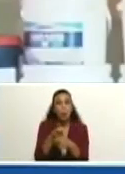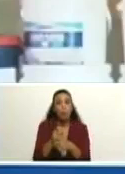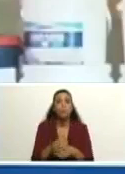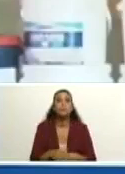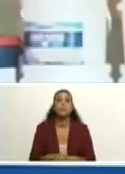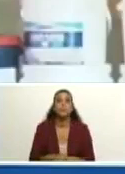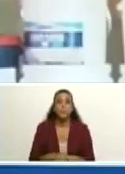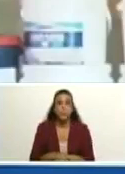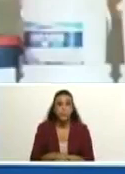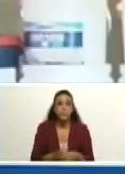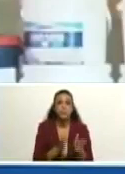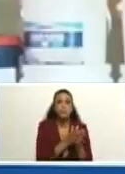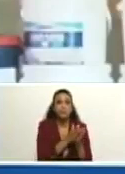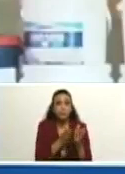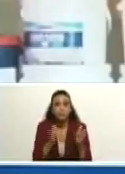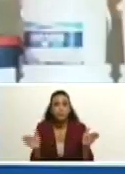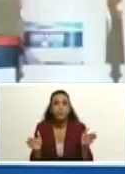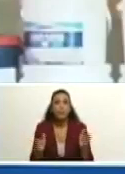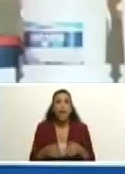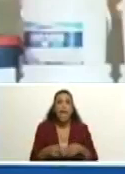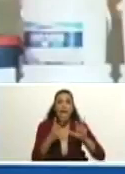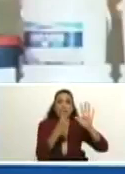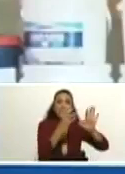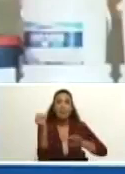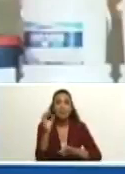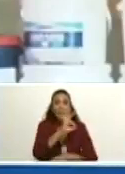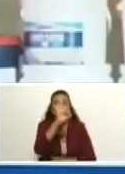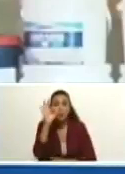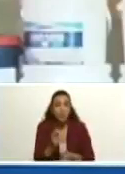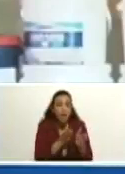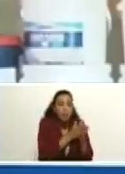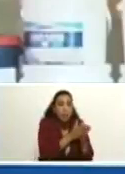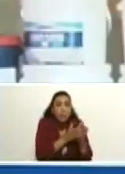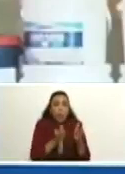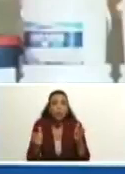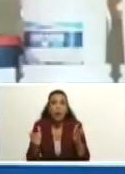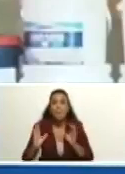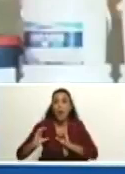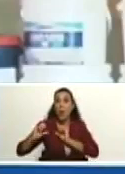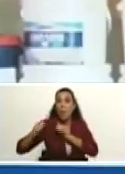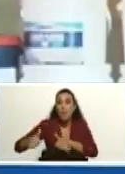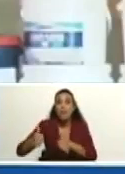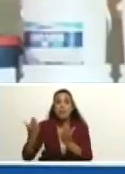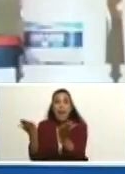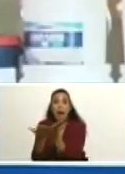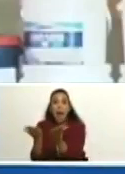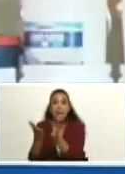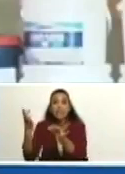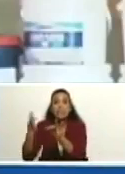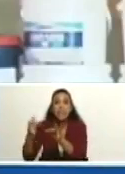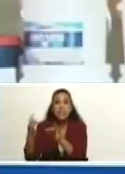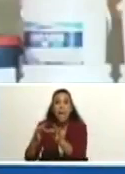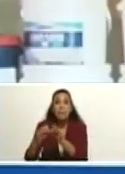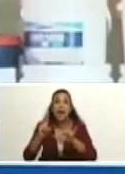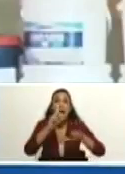18 de agosto, llevamos el 70%. Pero cuando arranquen las clases estará